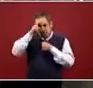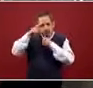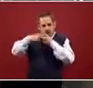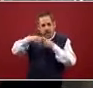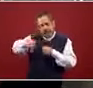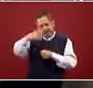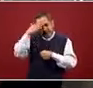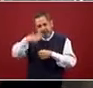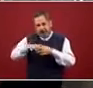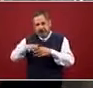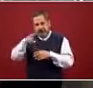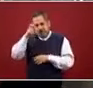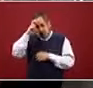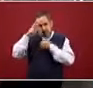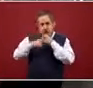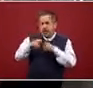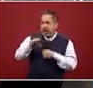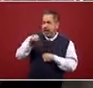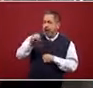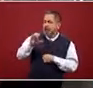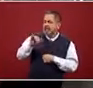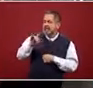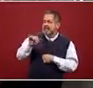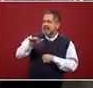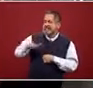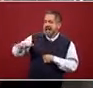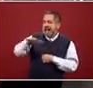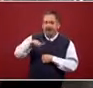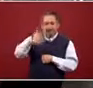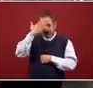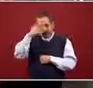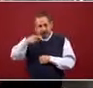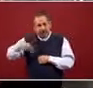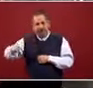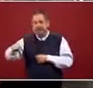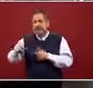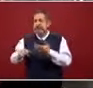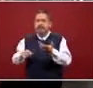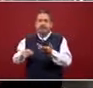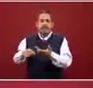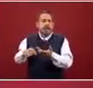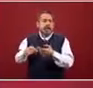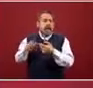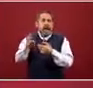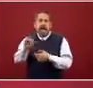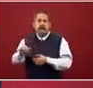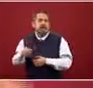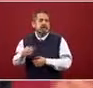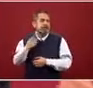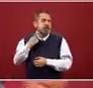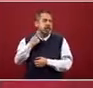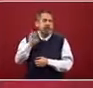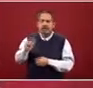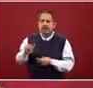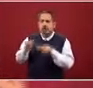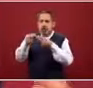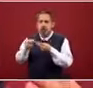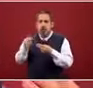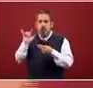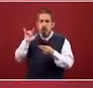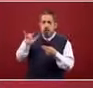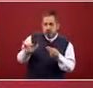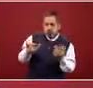Europa, particularmente occidental, es una región, por sus características económicas y políticas, de